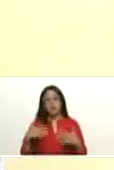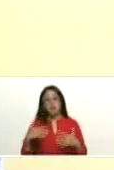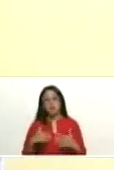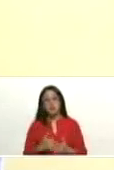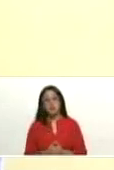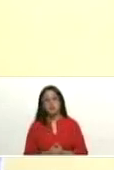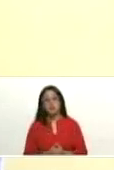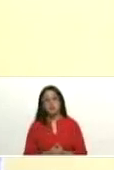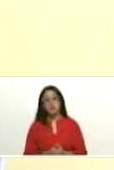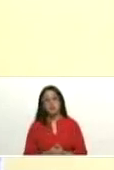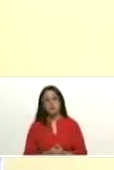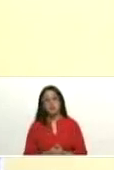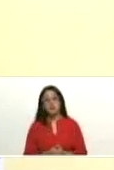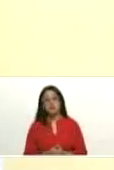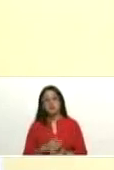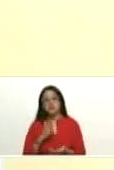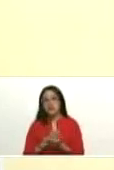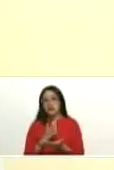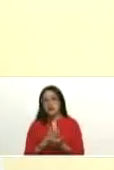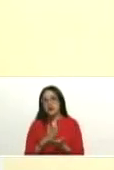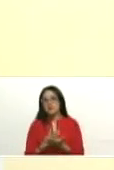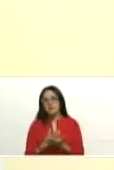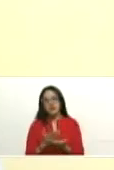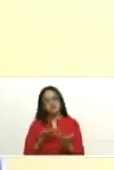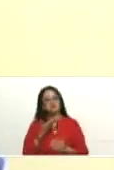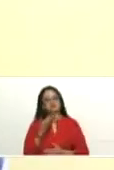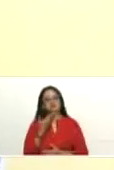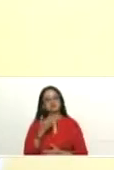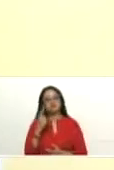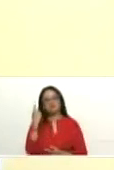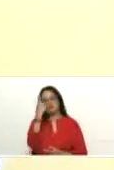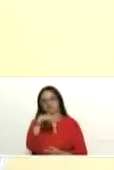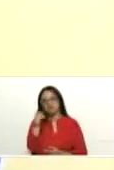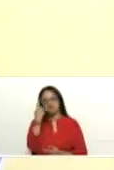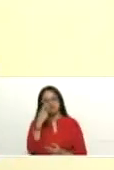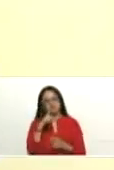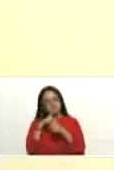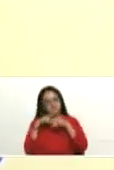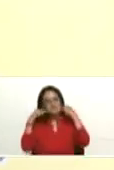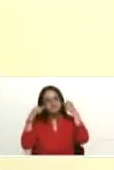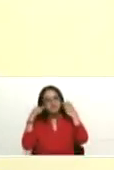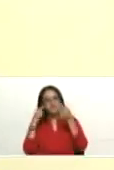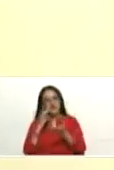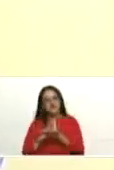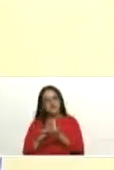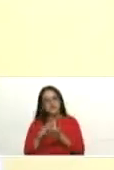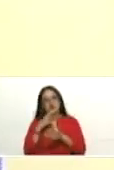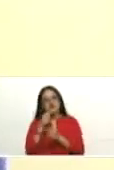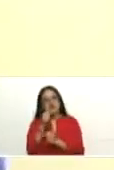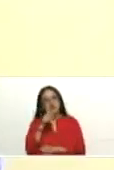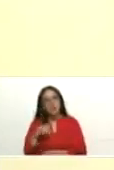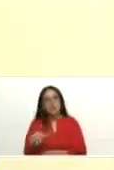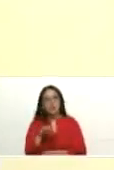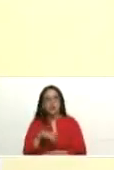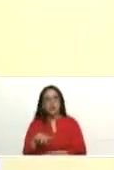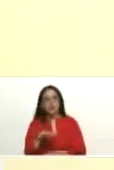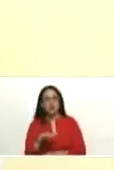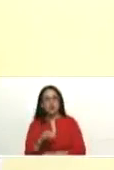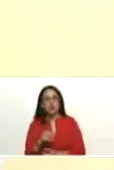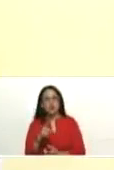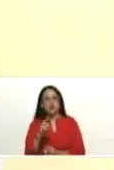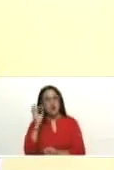Ah, y siempre con la frente en alto. Una sonrisa y siempre confiando en el pueblo. Eso es uno